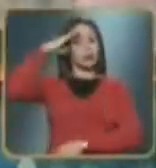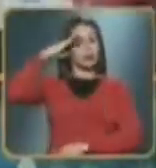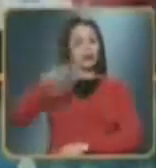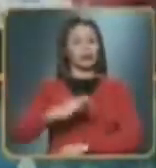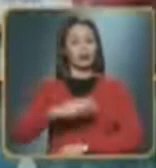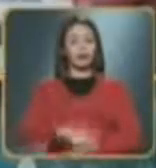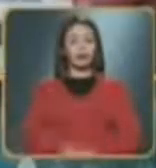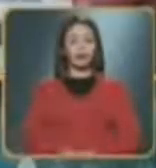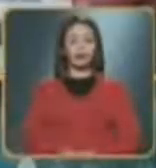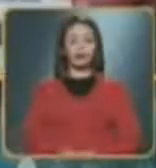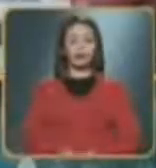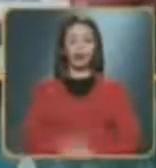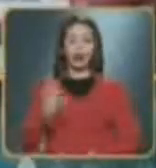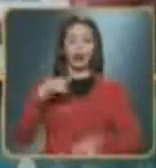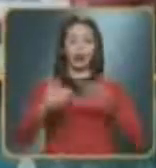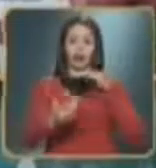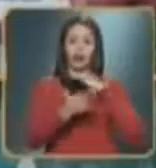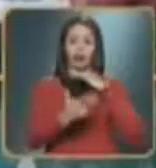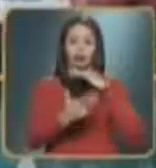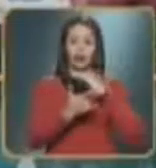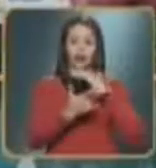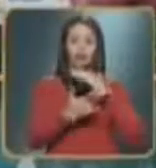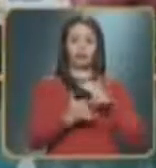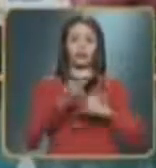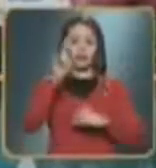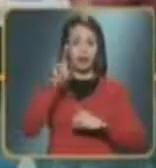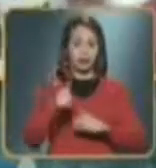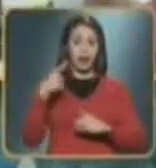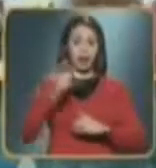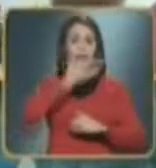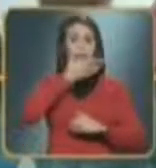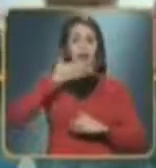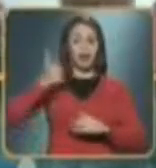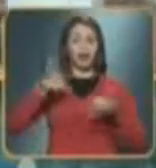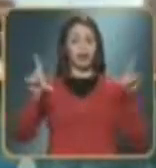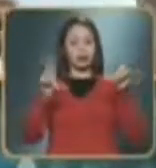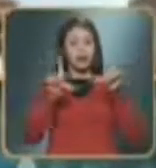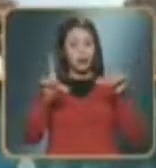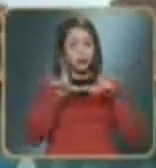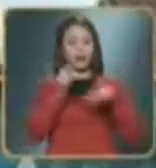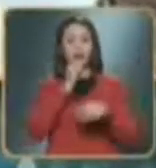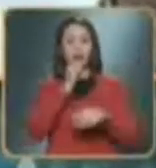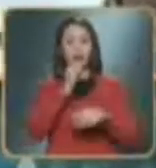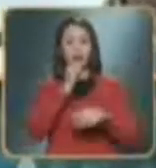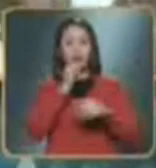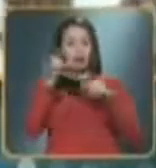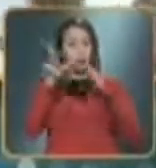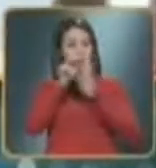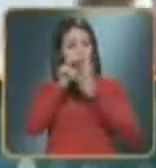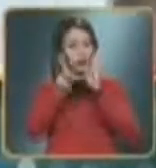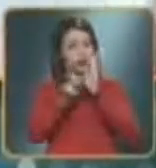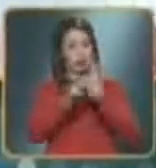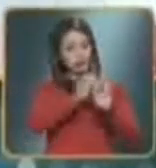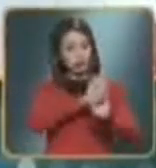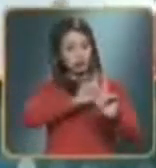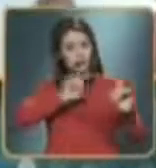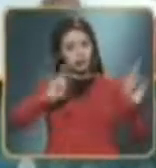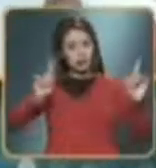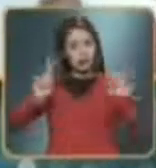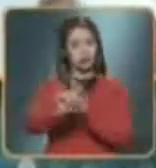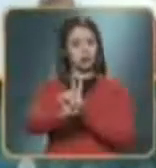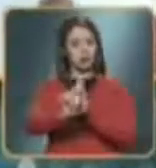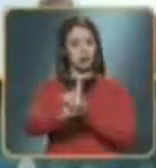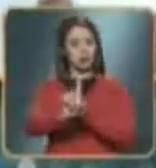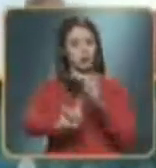Arvelo la tecnología sino tener la mejor televisión en contenidos y torcerle el